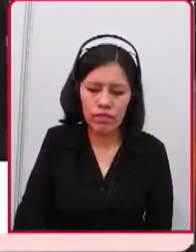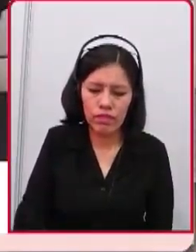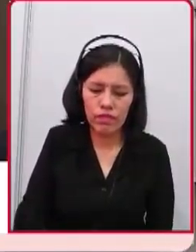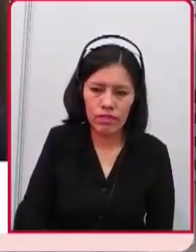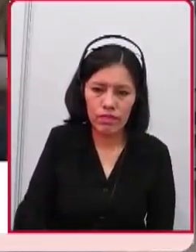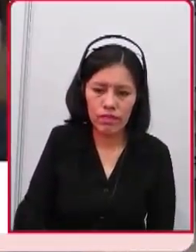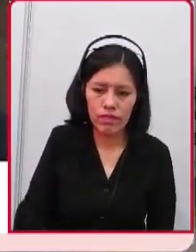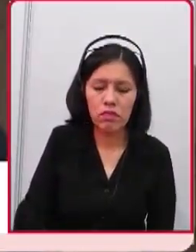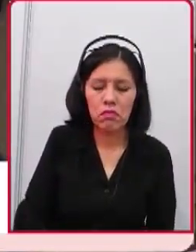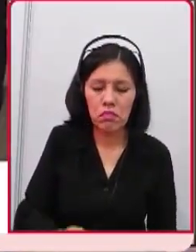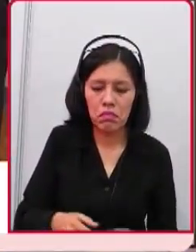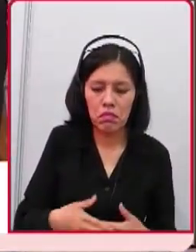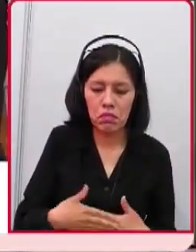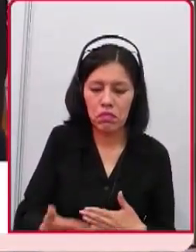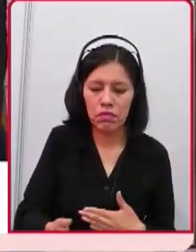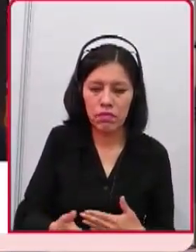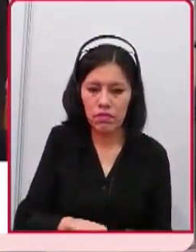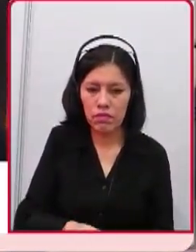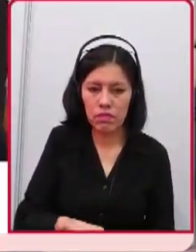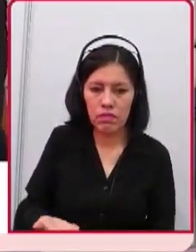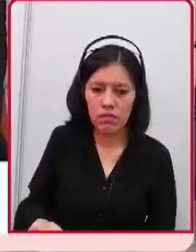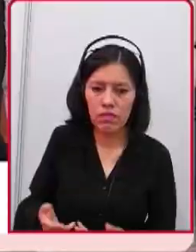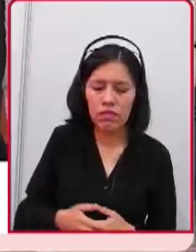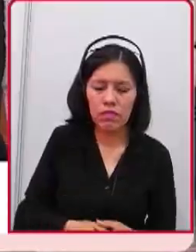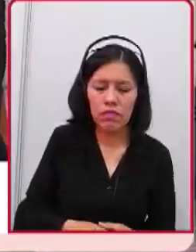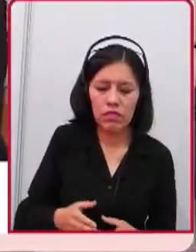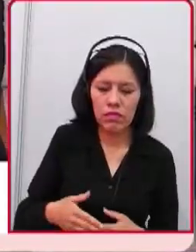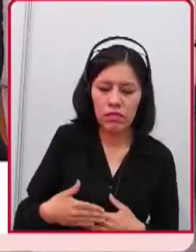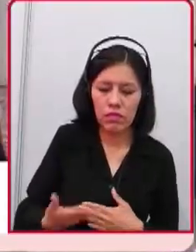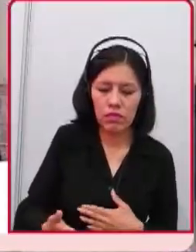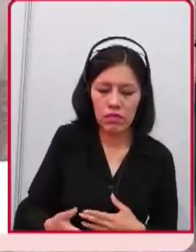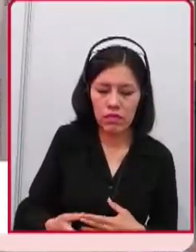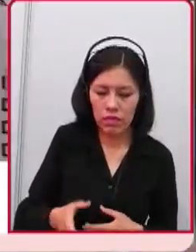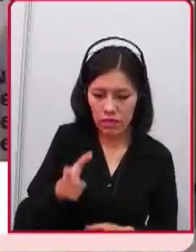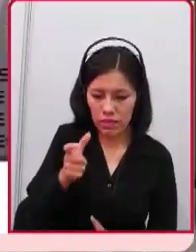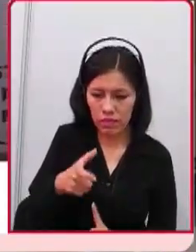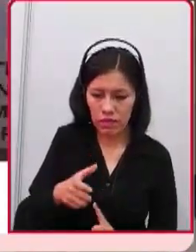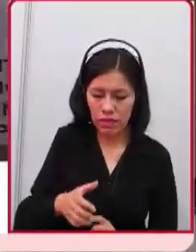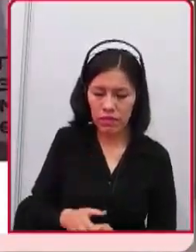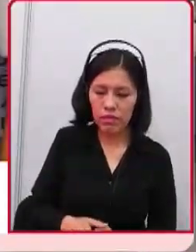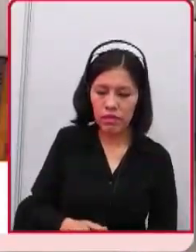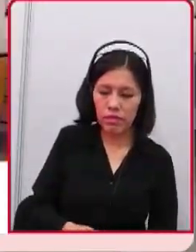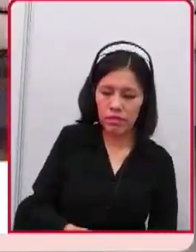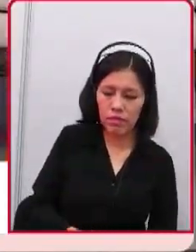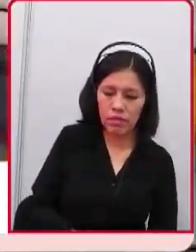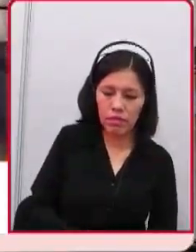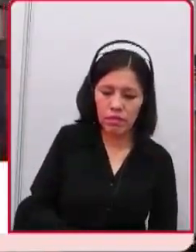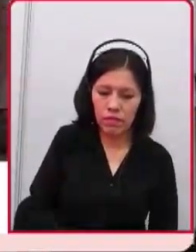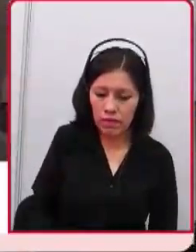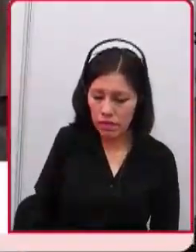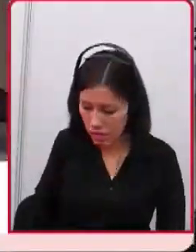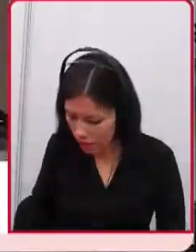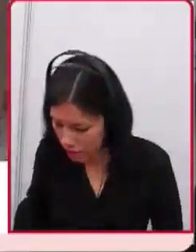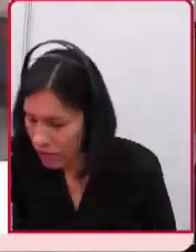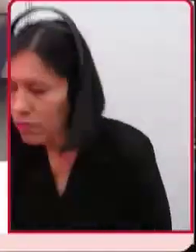A continuación, invitamos a nuestro siguiente panelista. Un momentito, por favor.